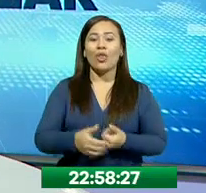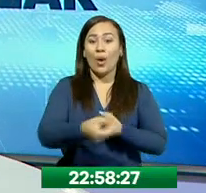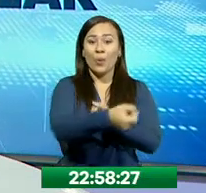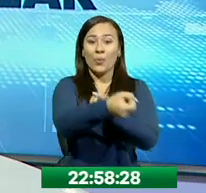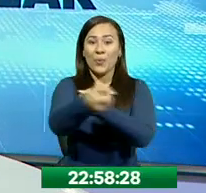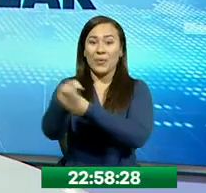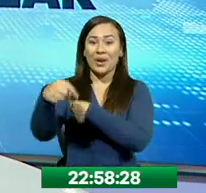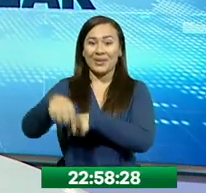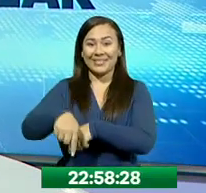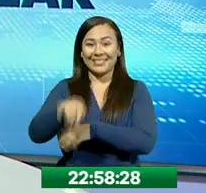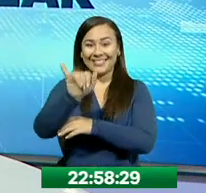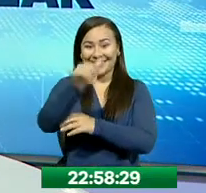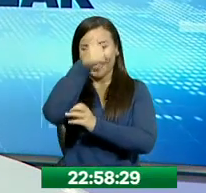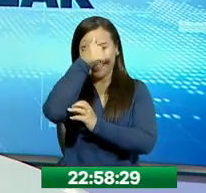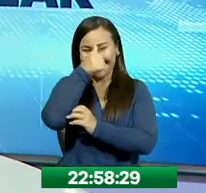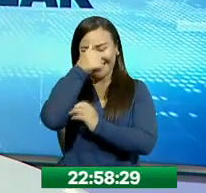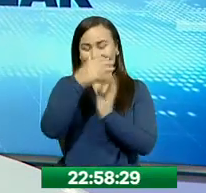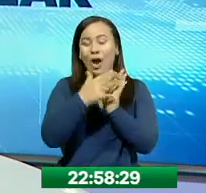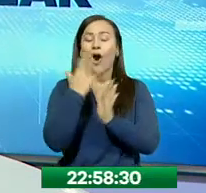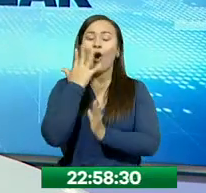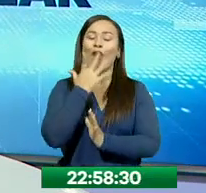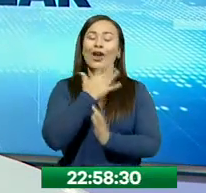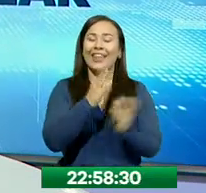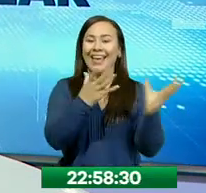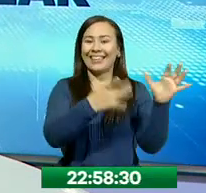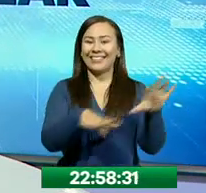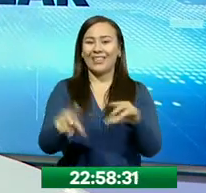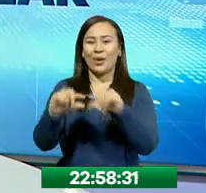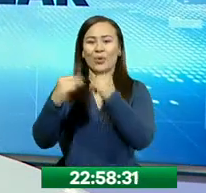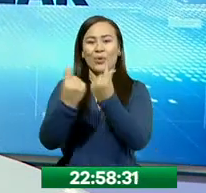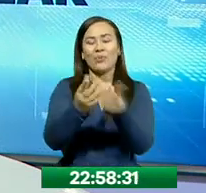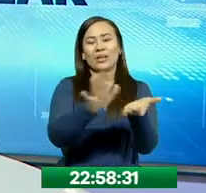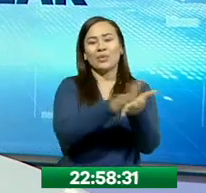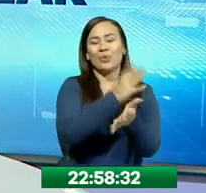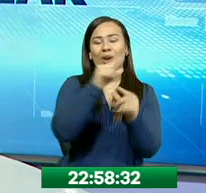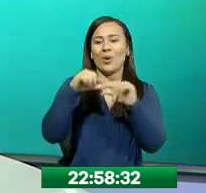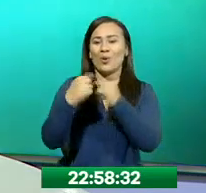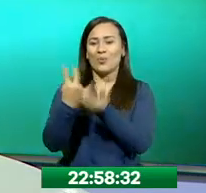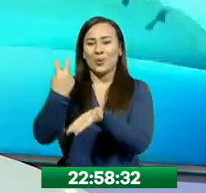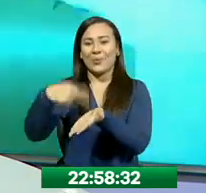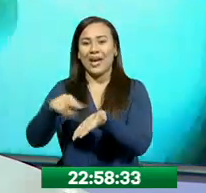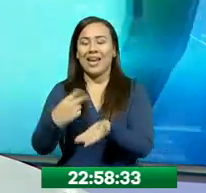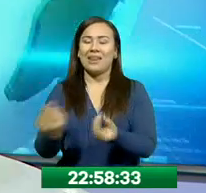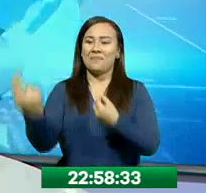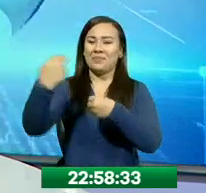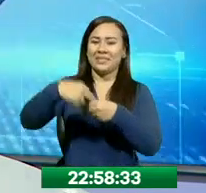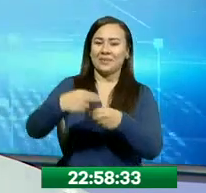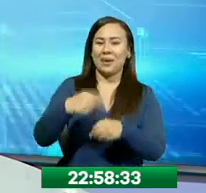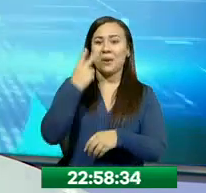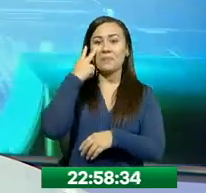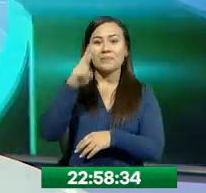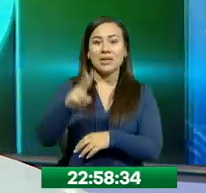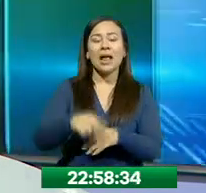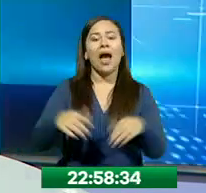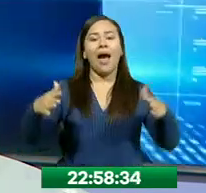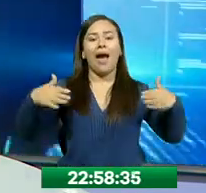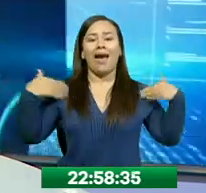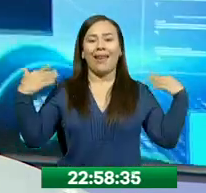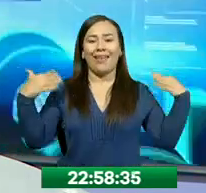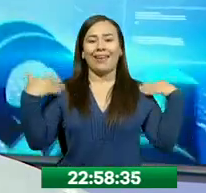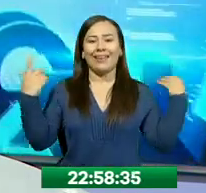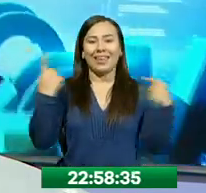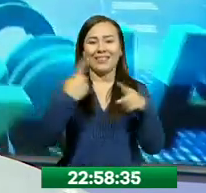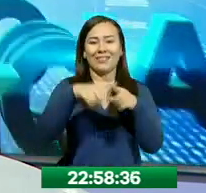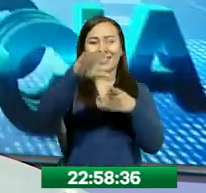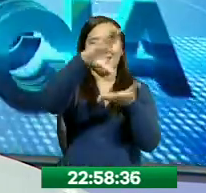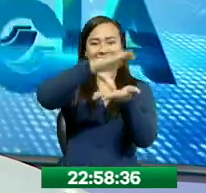de semana. En este evento colorido participaron grupos de escuelas de baile y personajes navideños que llevaron alegría a este sector